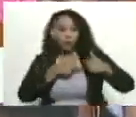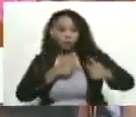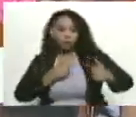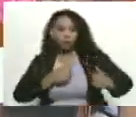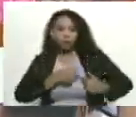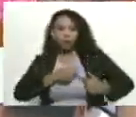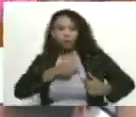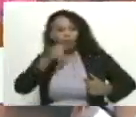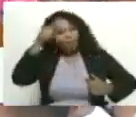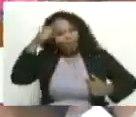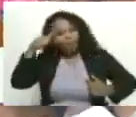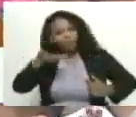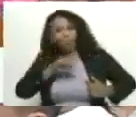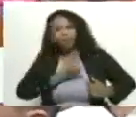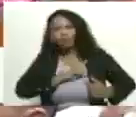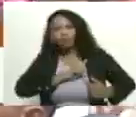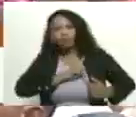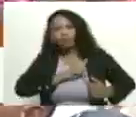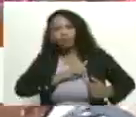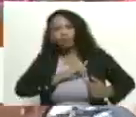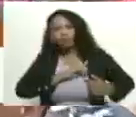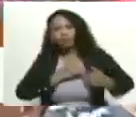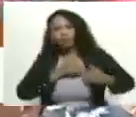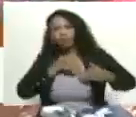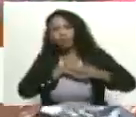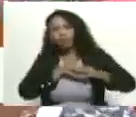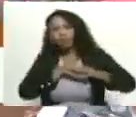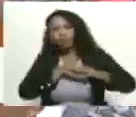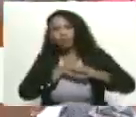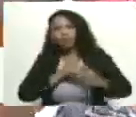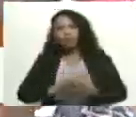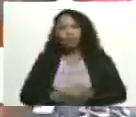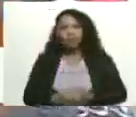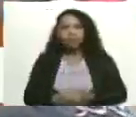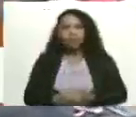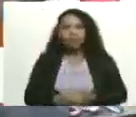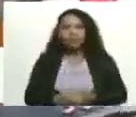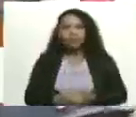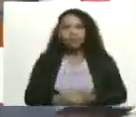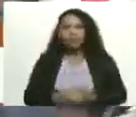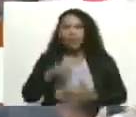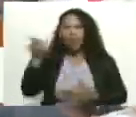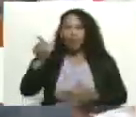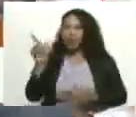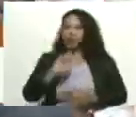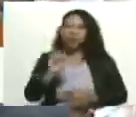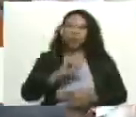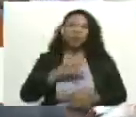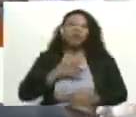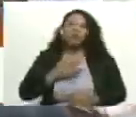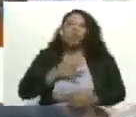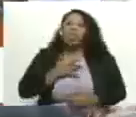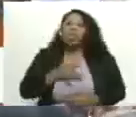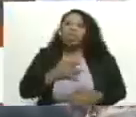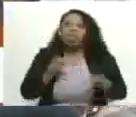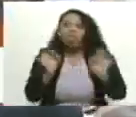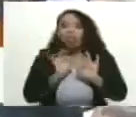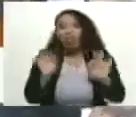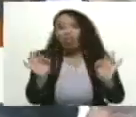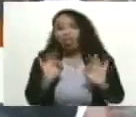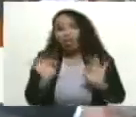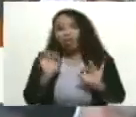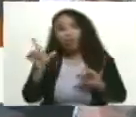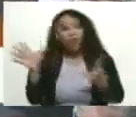bolivariano en cada latido de nuestro corazón. Ellos no, ¿vale? Ellos no. Ahora, eso se